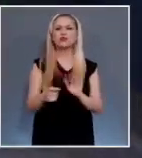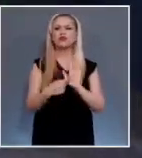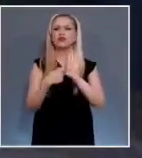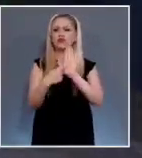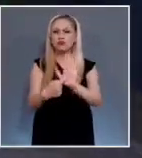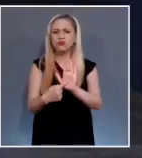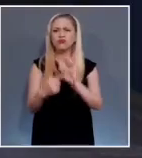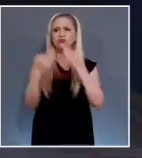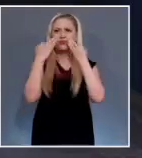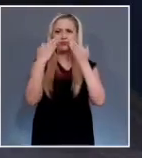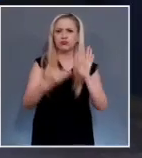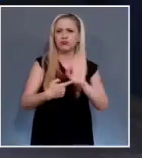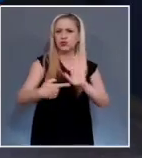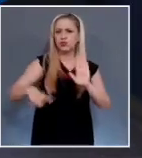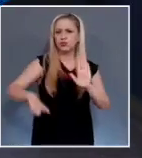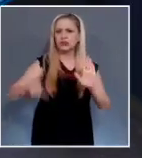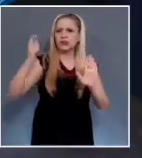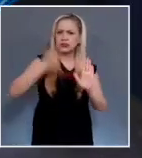datos personales.